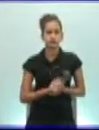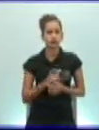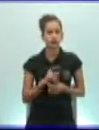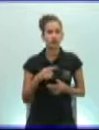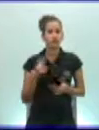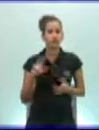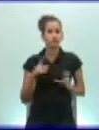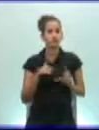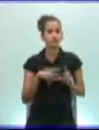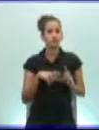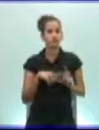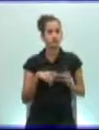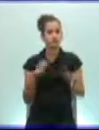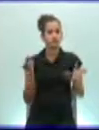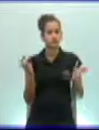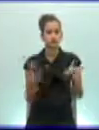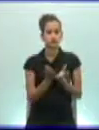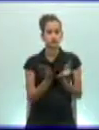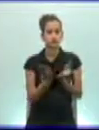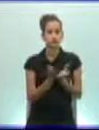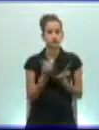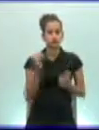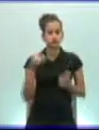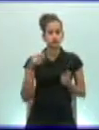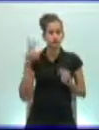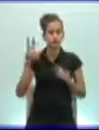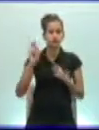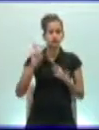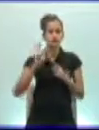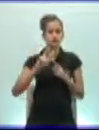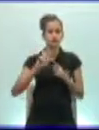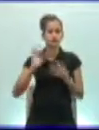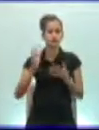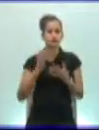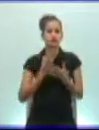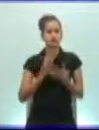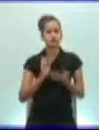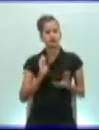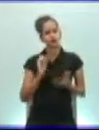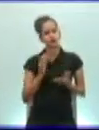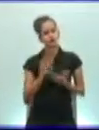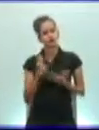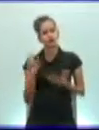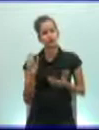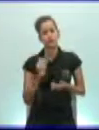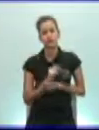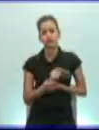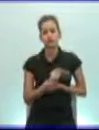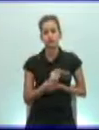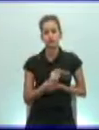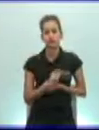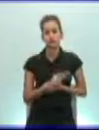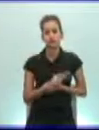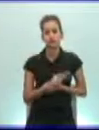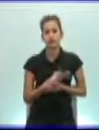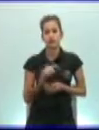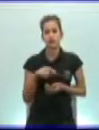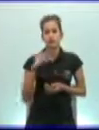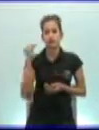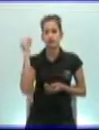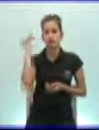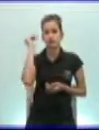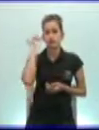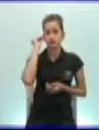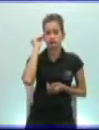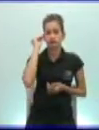televisivos y en las escuelas con los docentes, y donde comenzaremos y ustedes aprenderán nuevos contenidos relacionados